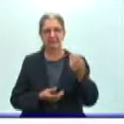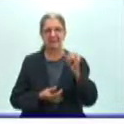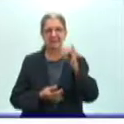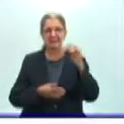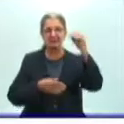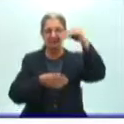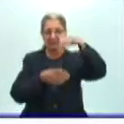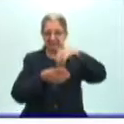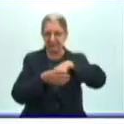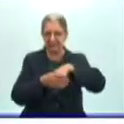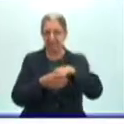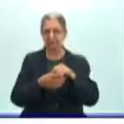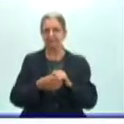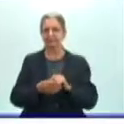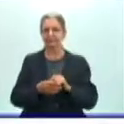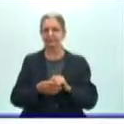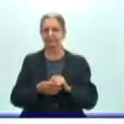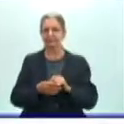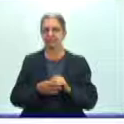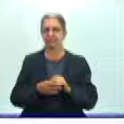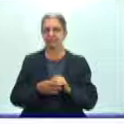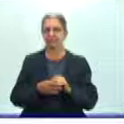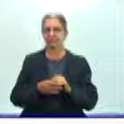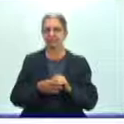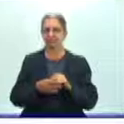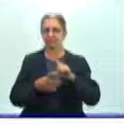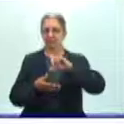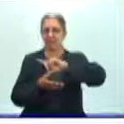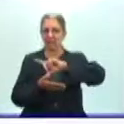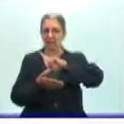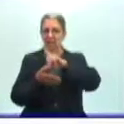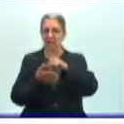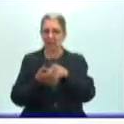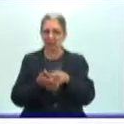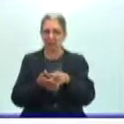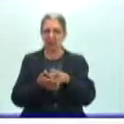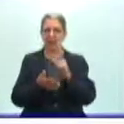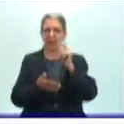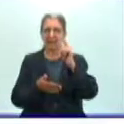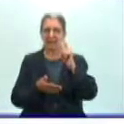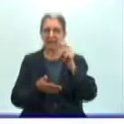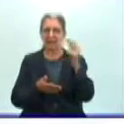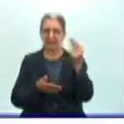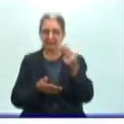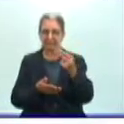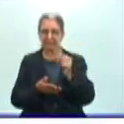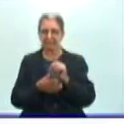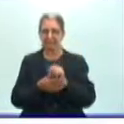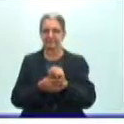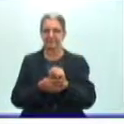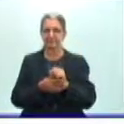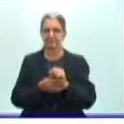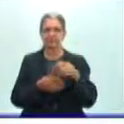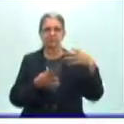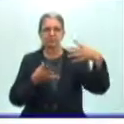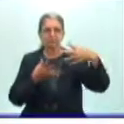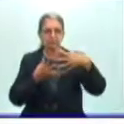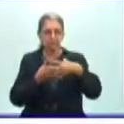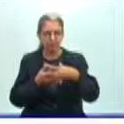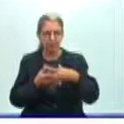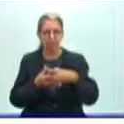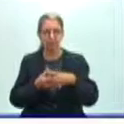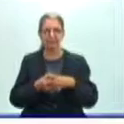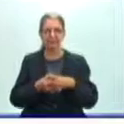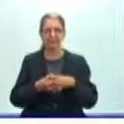inscrito sobre el arco TP y a la vez le corresponde